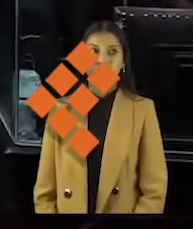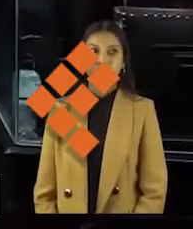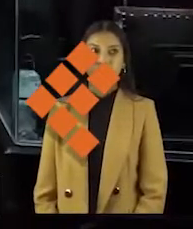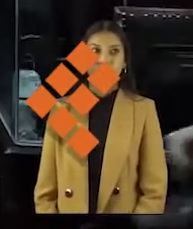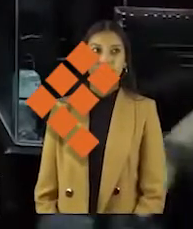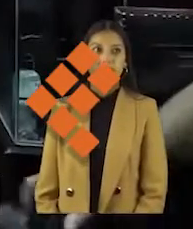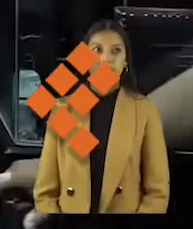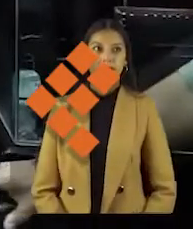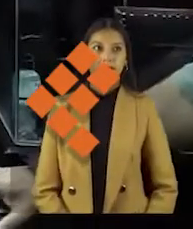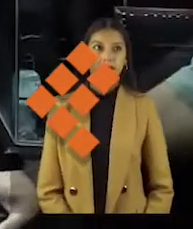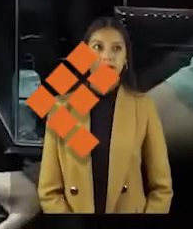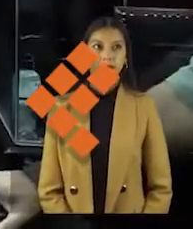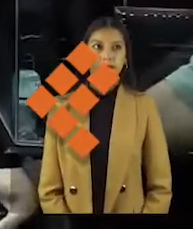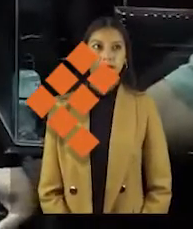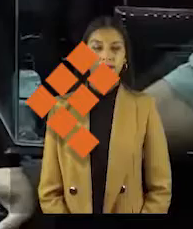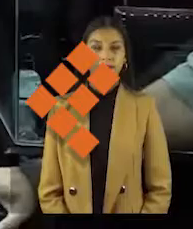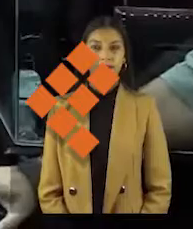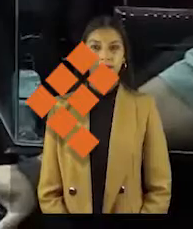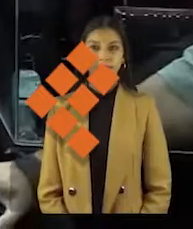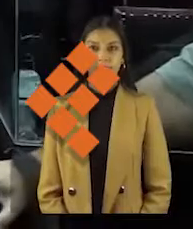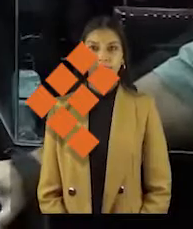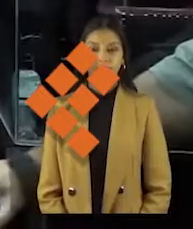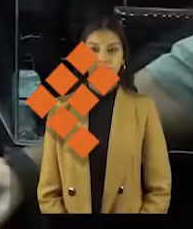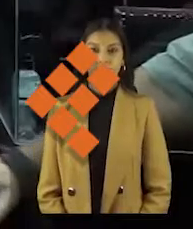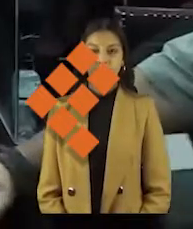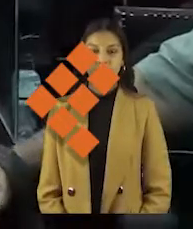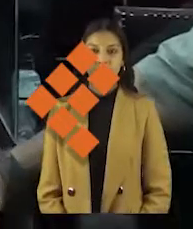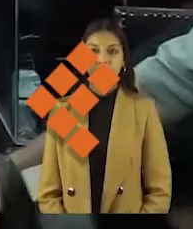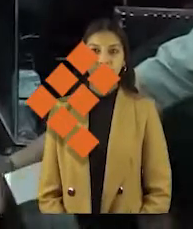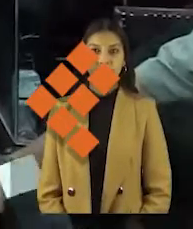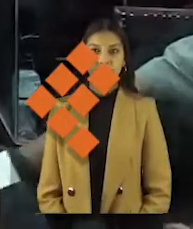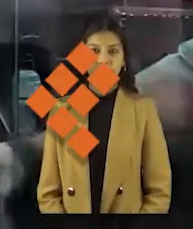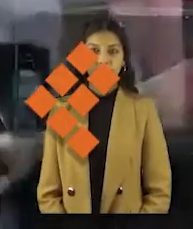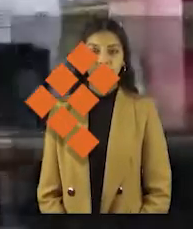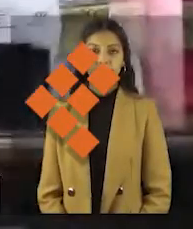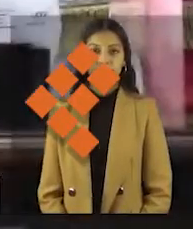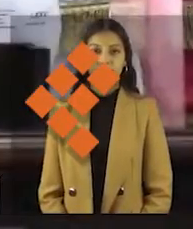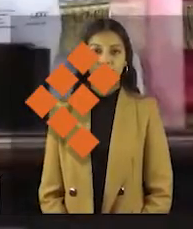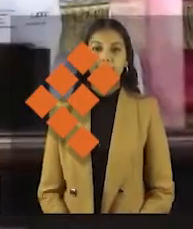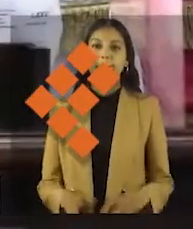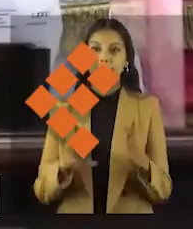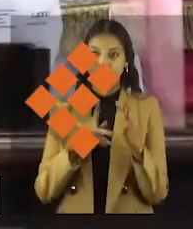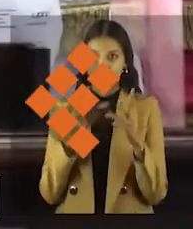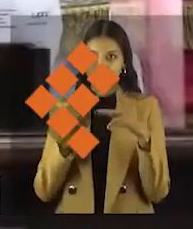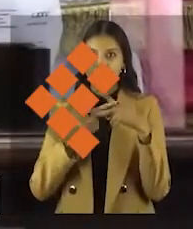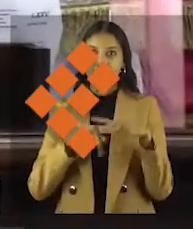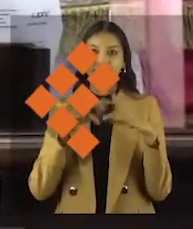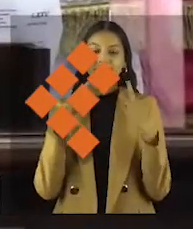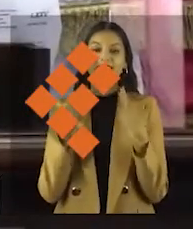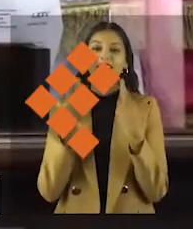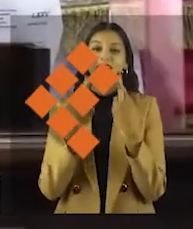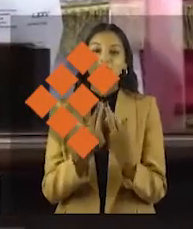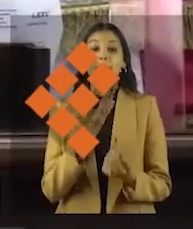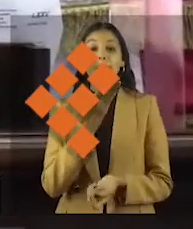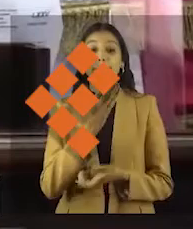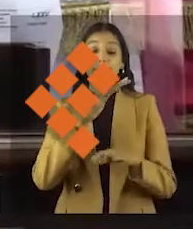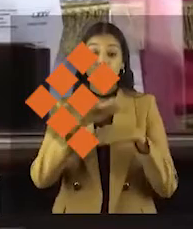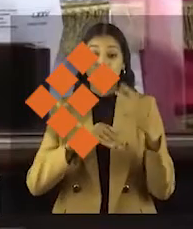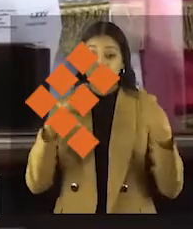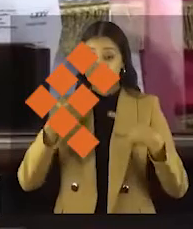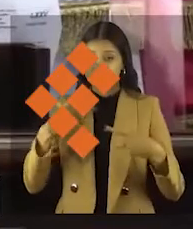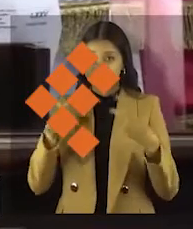cedular unánime, eligió a Rocío Pineda Gochi para ocupar la Secretaría de Administración y Finanzas. La Junta de Coordinación